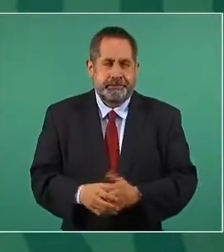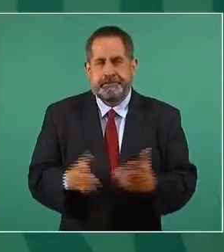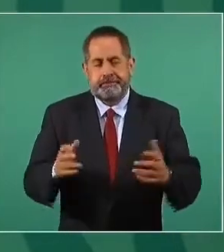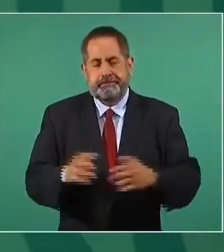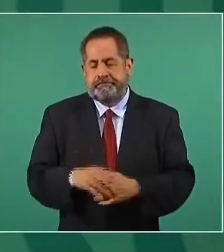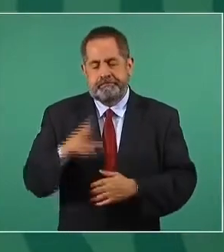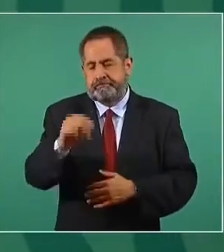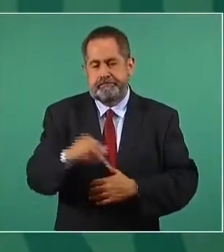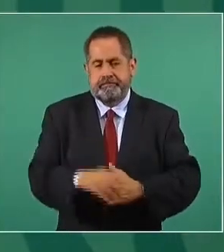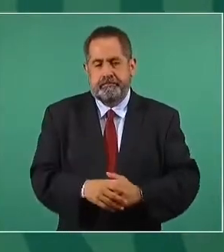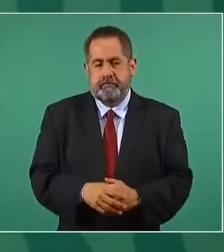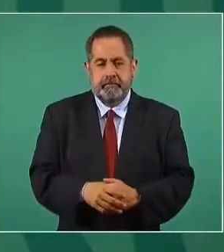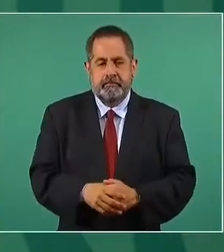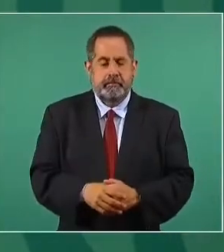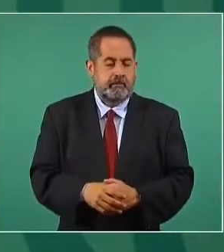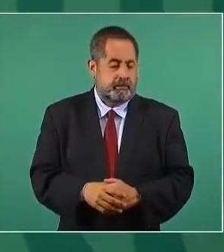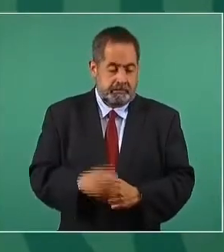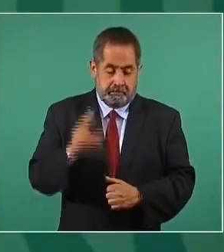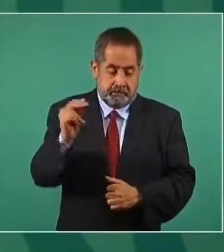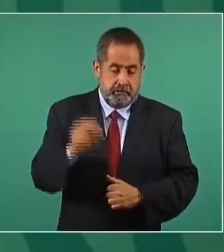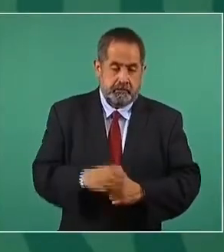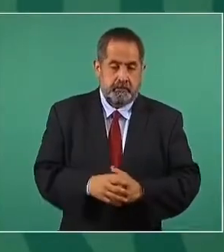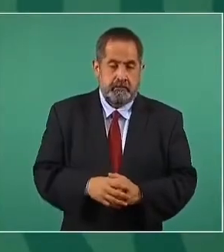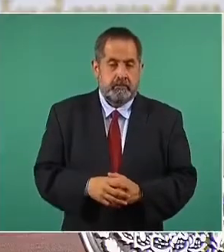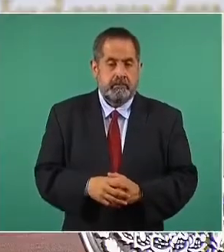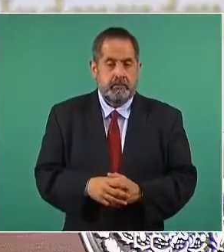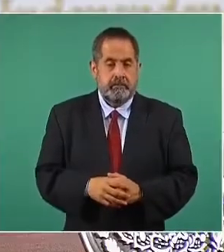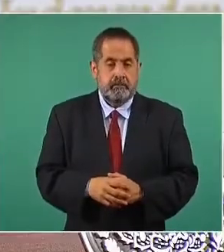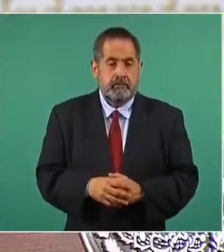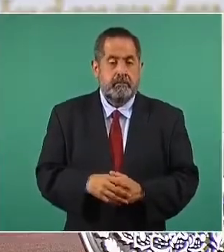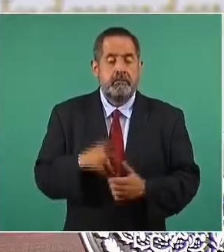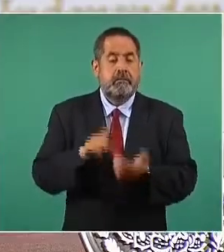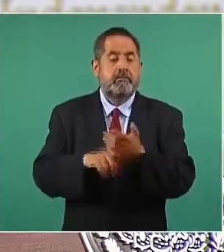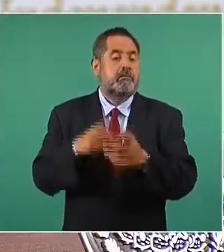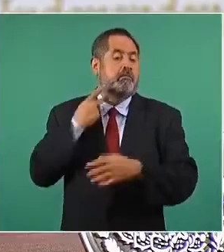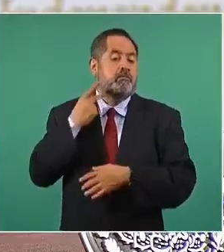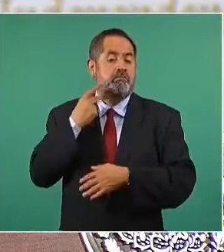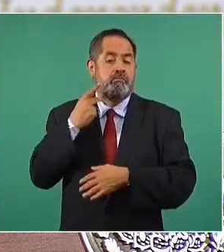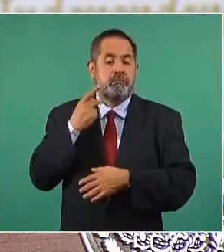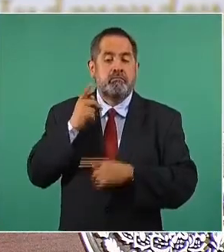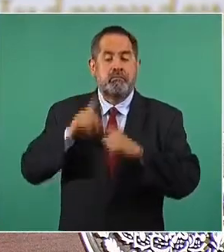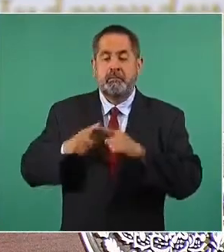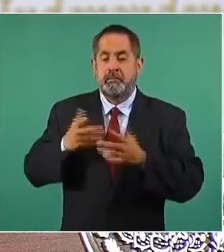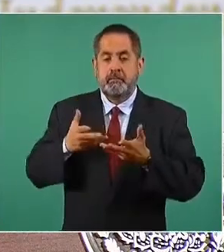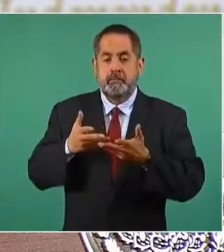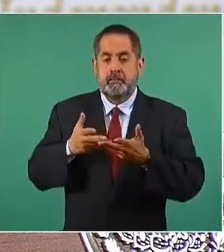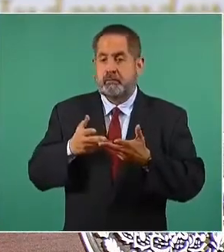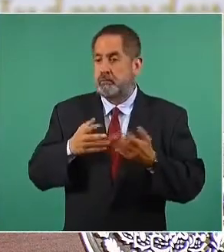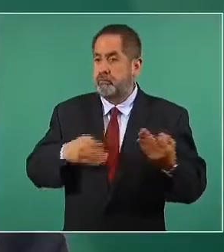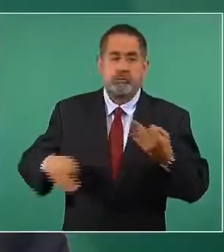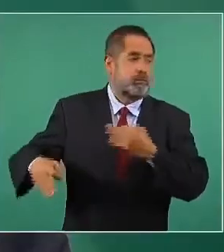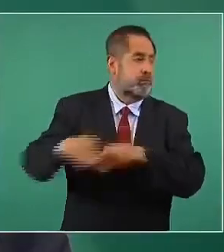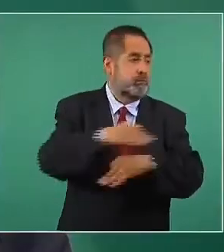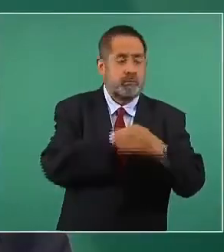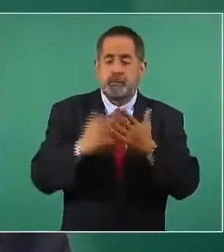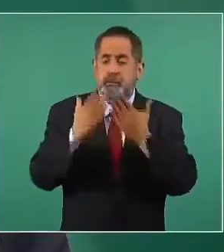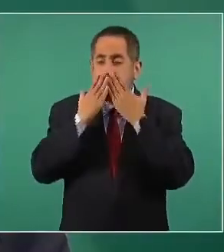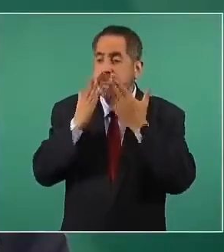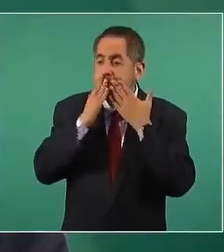Entonces no, y también en política no se puede quedar bien con todos.